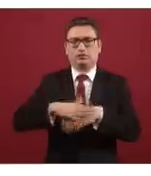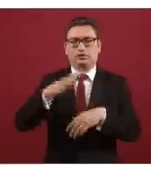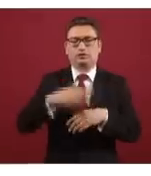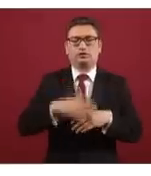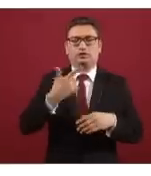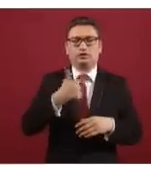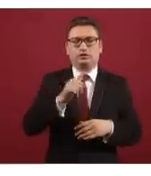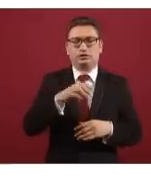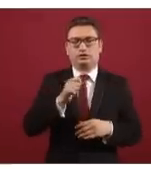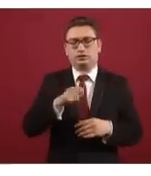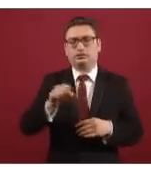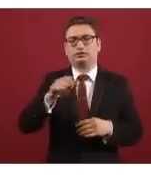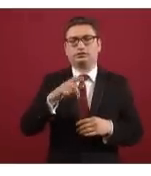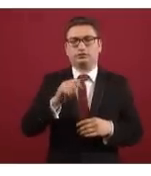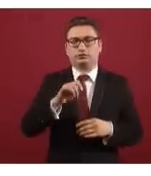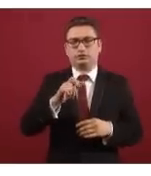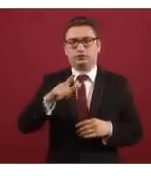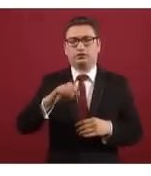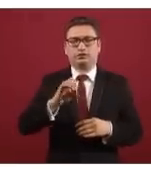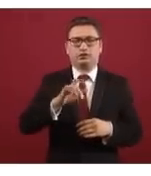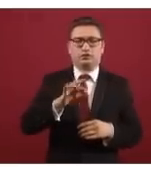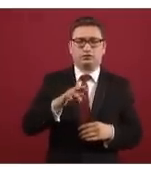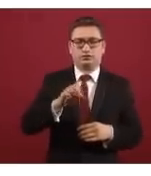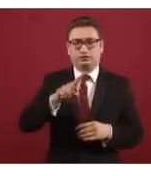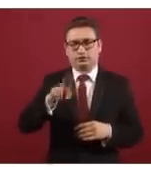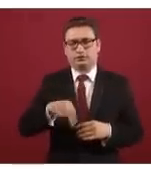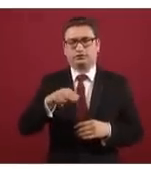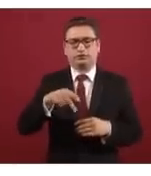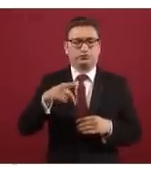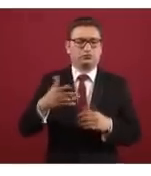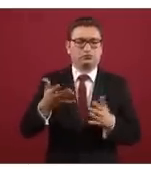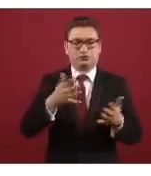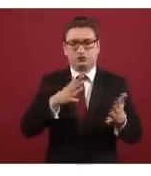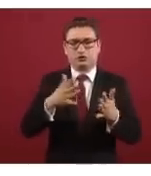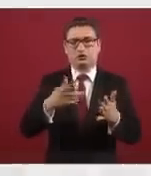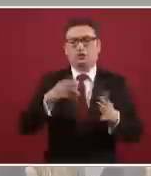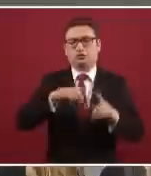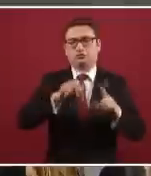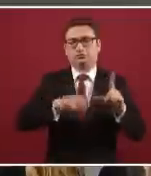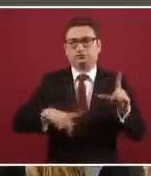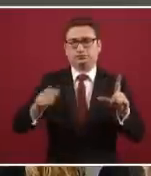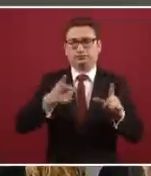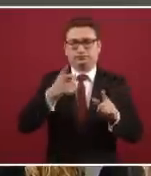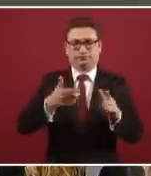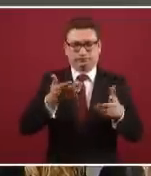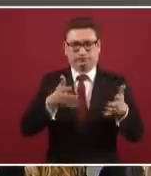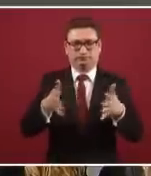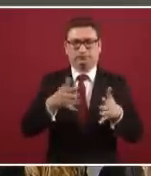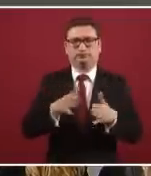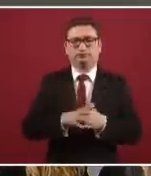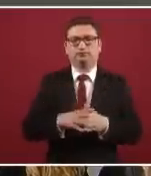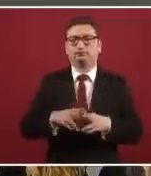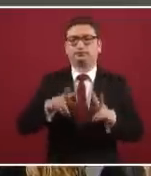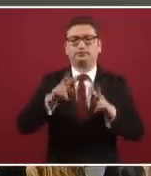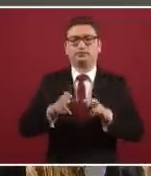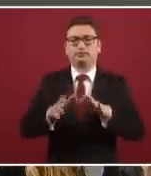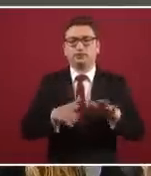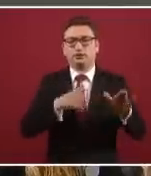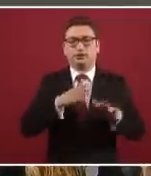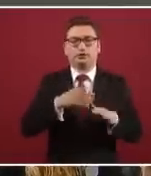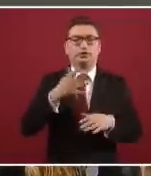Lagas, Total y Orsan, como promedios nacionales. En el tema de verificación